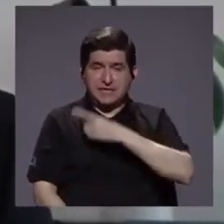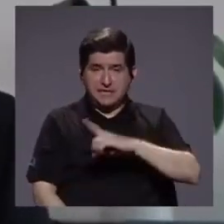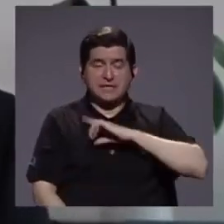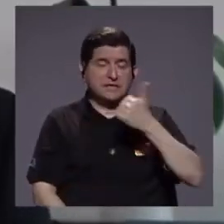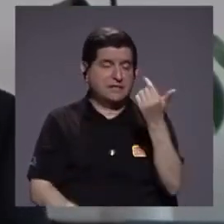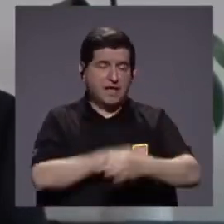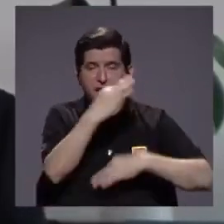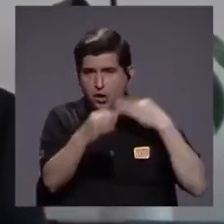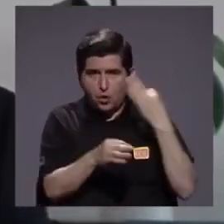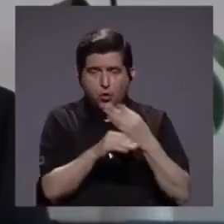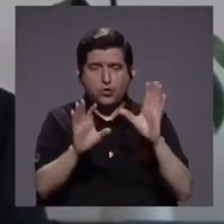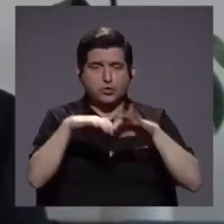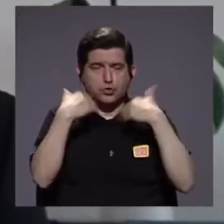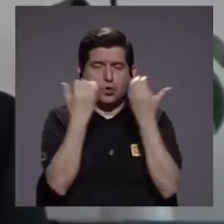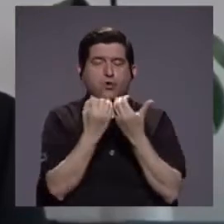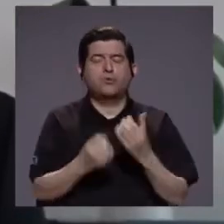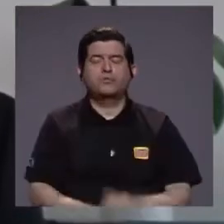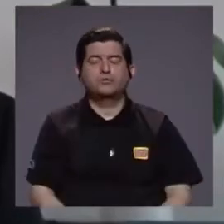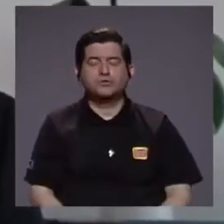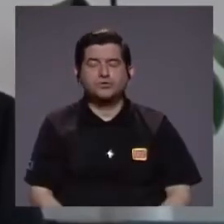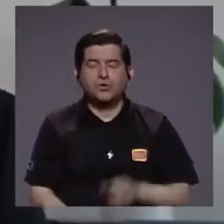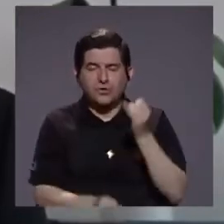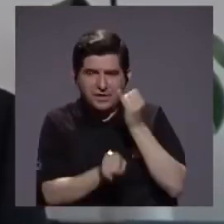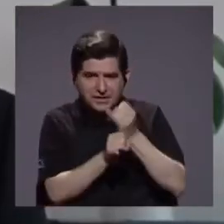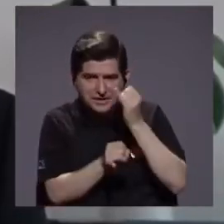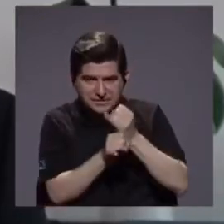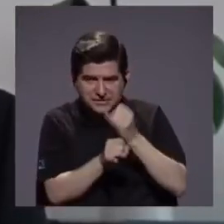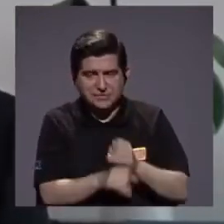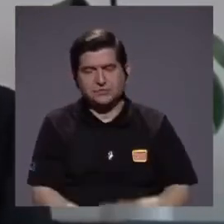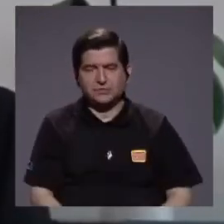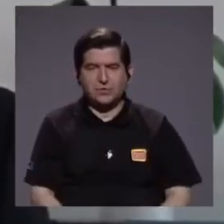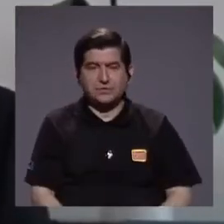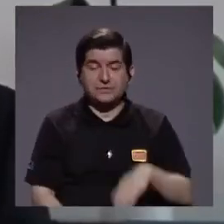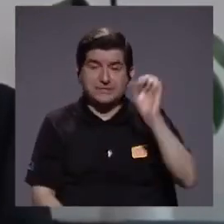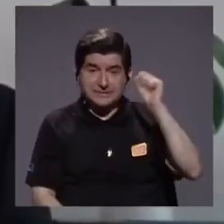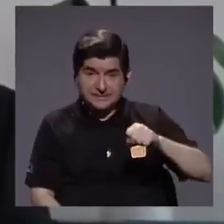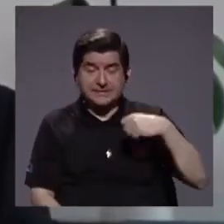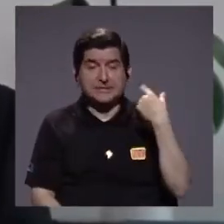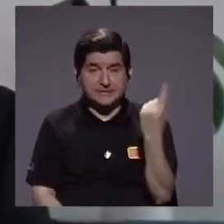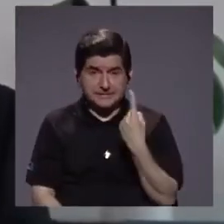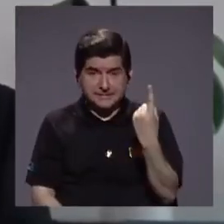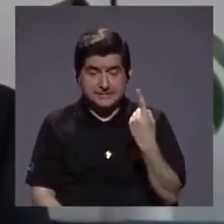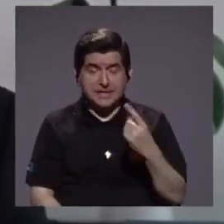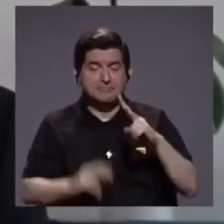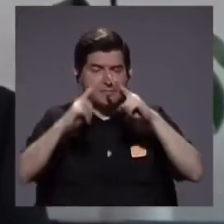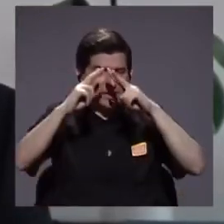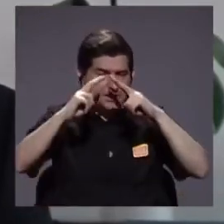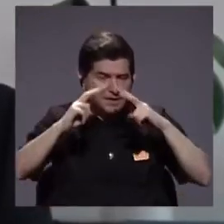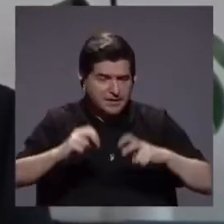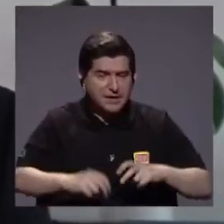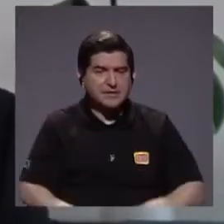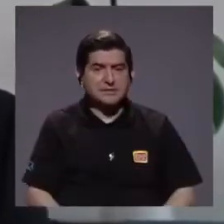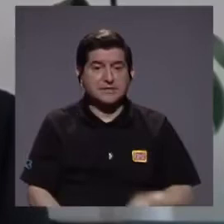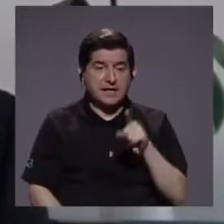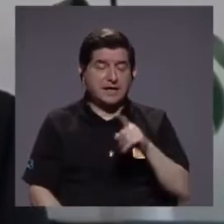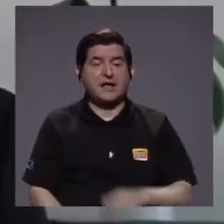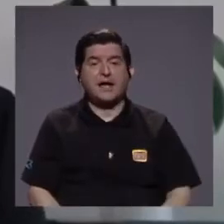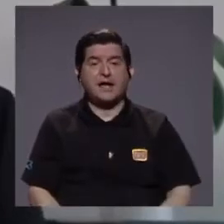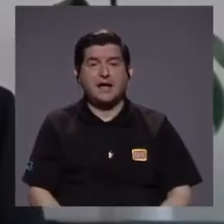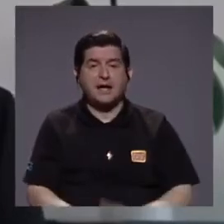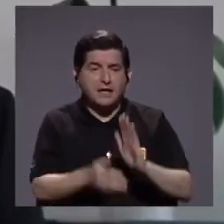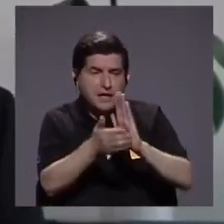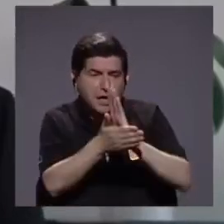otra índole con la Comisión Instructora Institucional, en donde siempre he analizado el dictamen del órgano